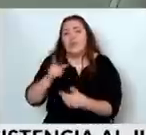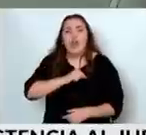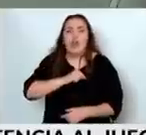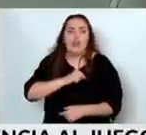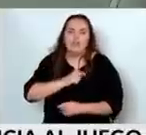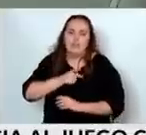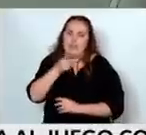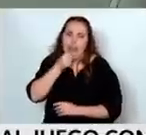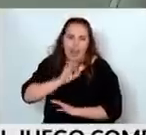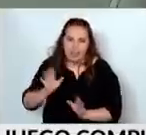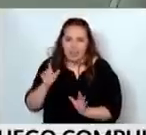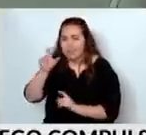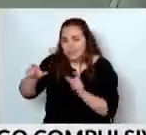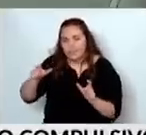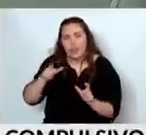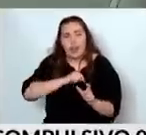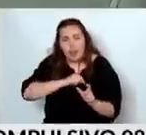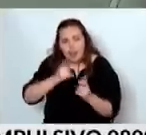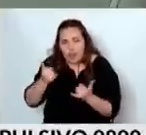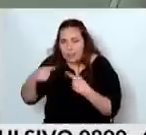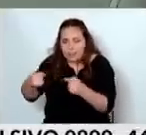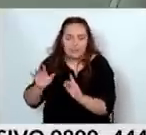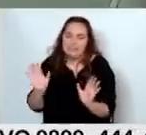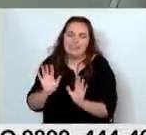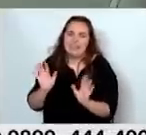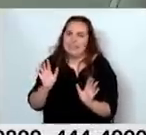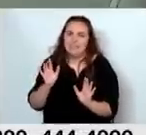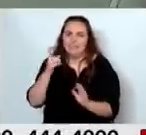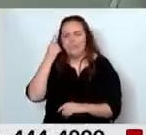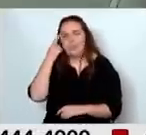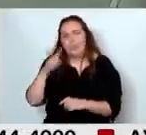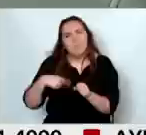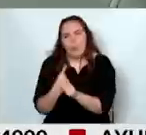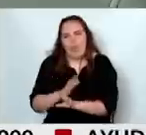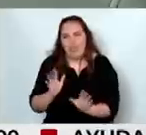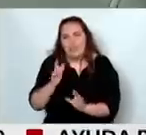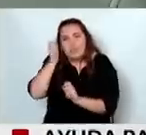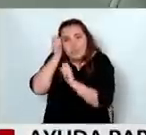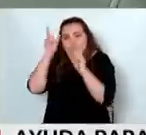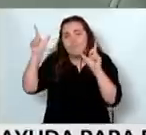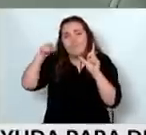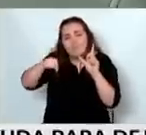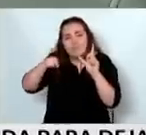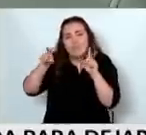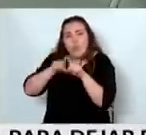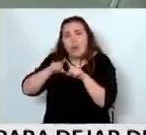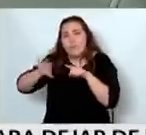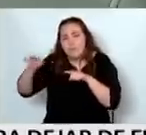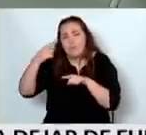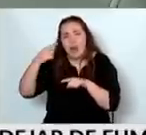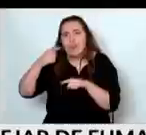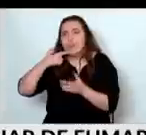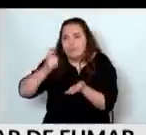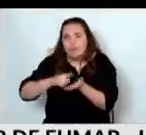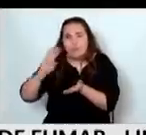De ningún tipo, ¿eh? Nadie merece. O sea, yo no puedo de verdad imaginar lo que sentía Mati para llegar a quitarse la